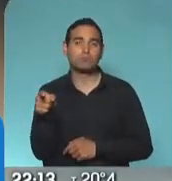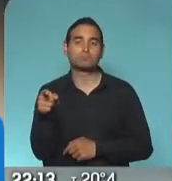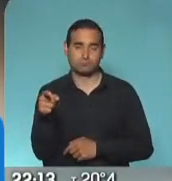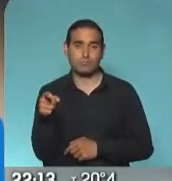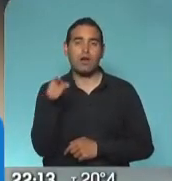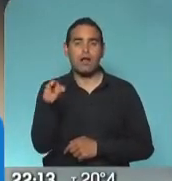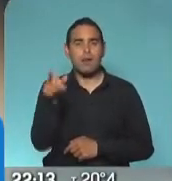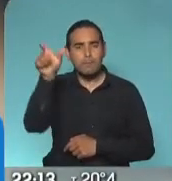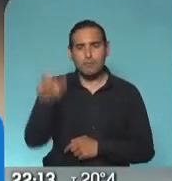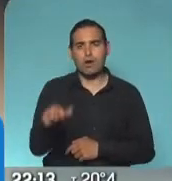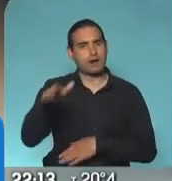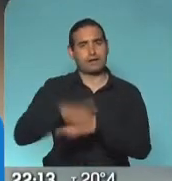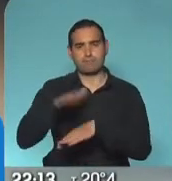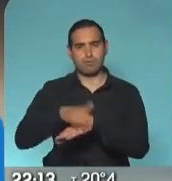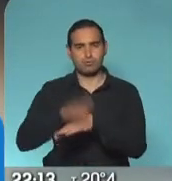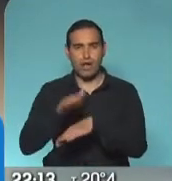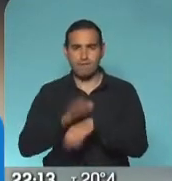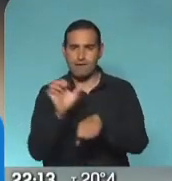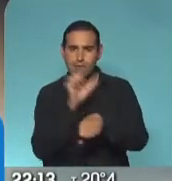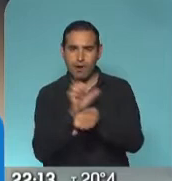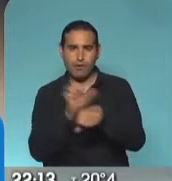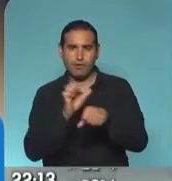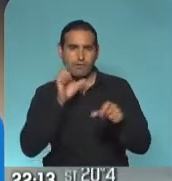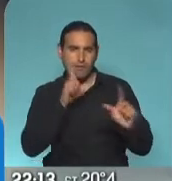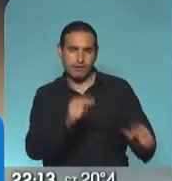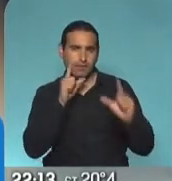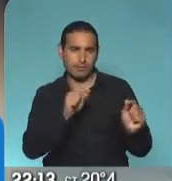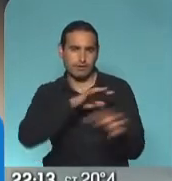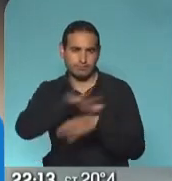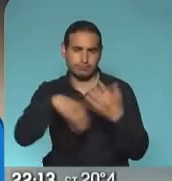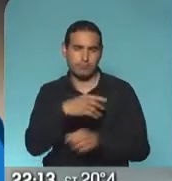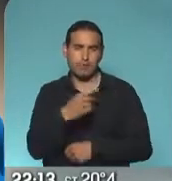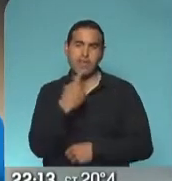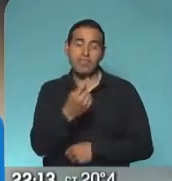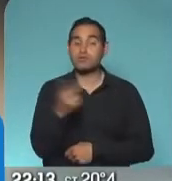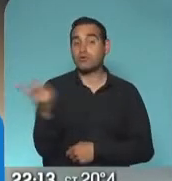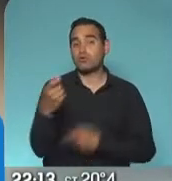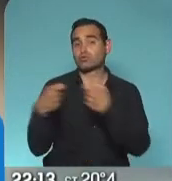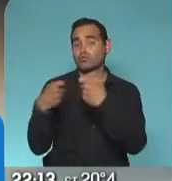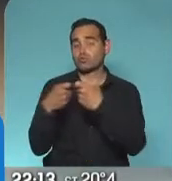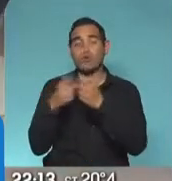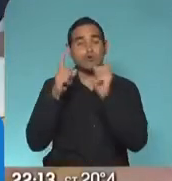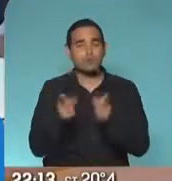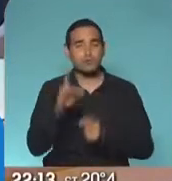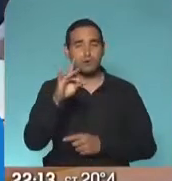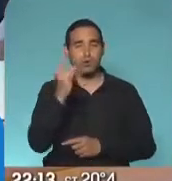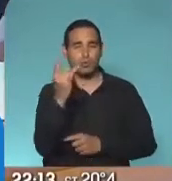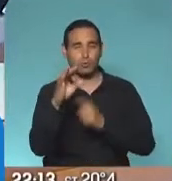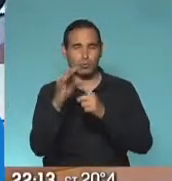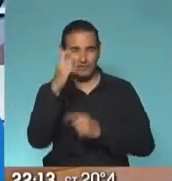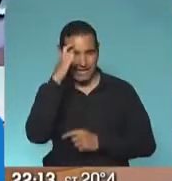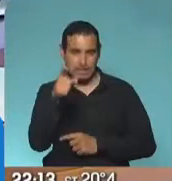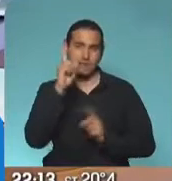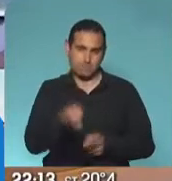uno de los factores de desestabilización junto a Correa en lo que está pasando en Ecuador, al igual que Iván Duque hace en